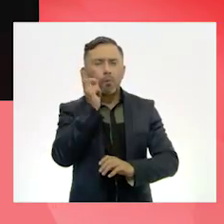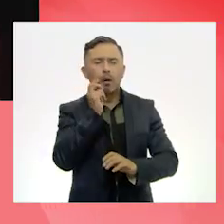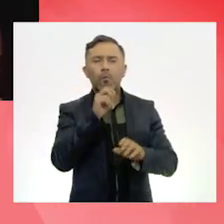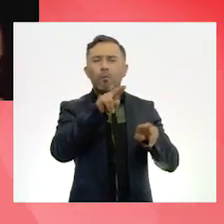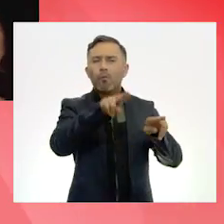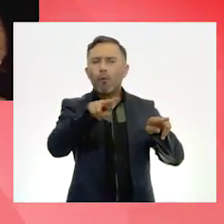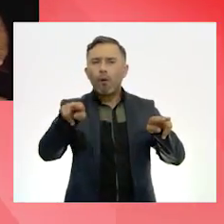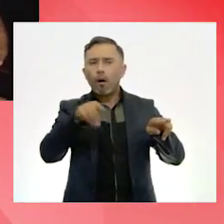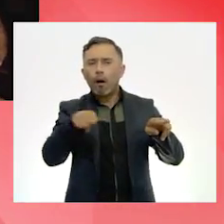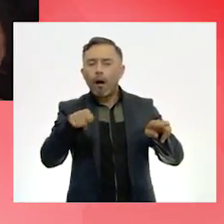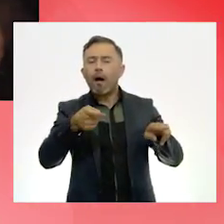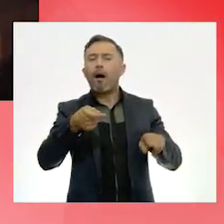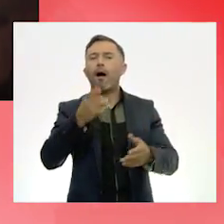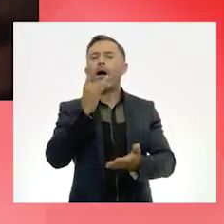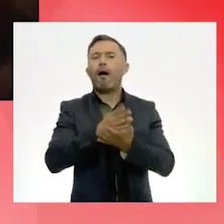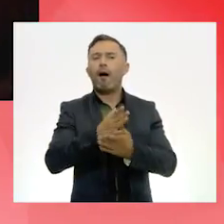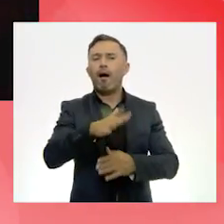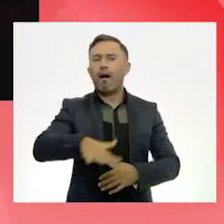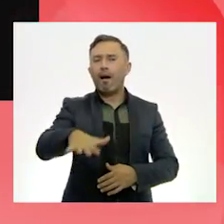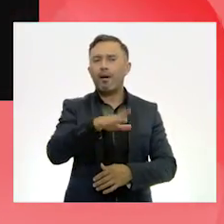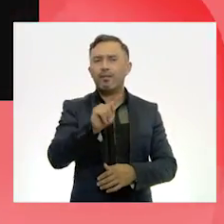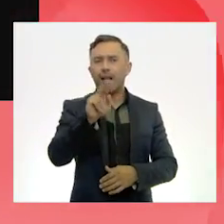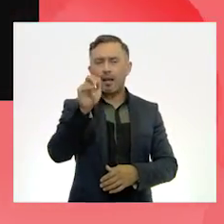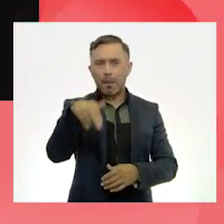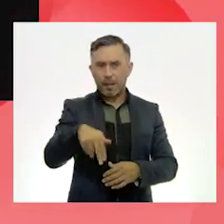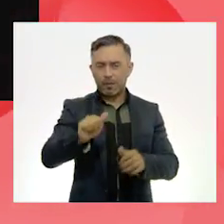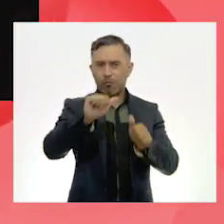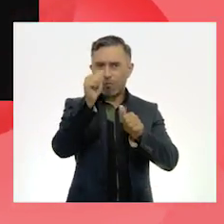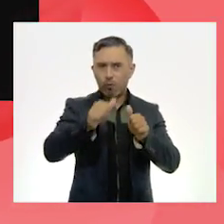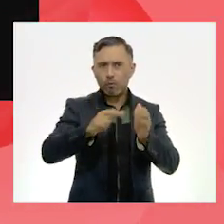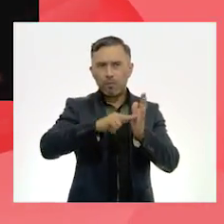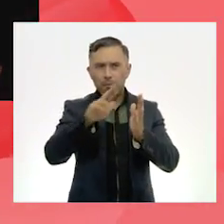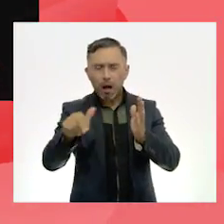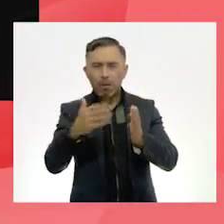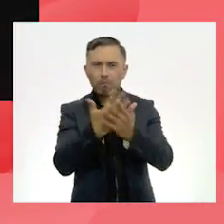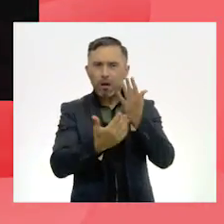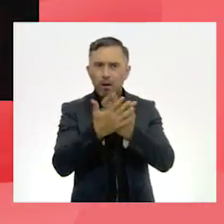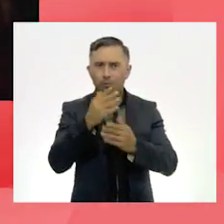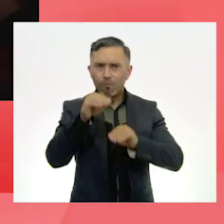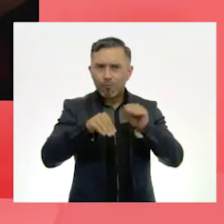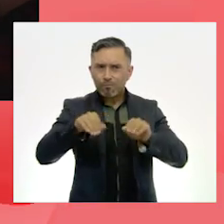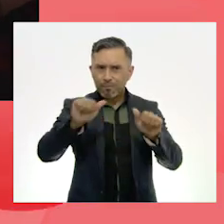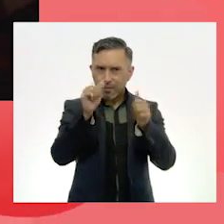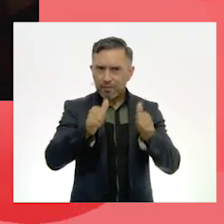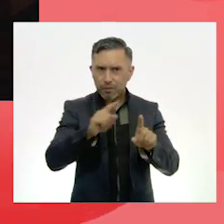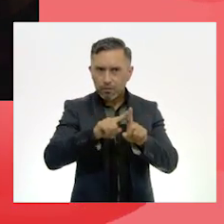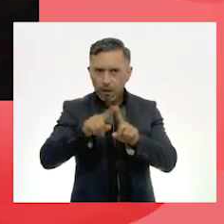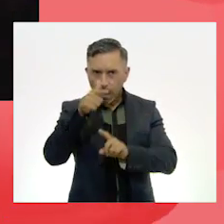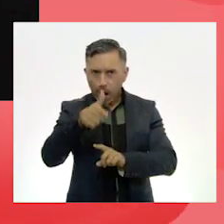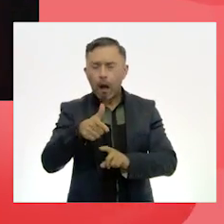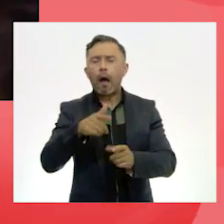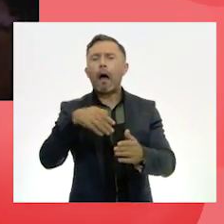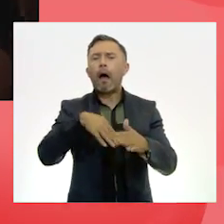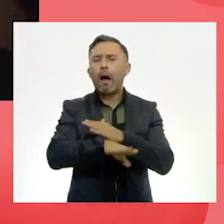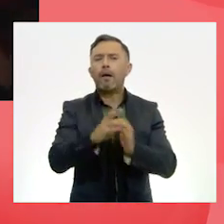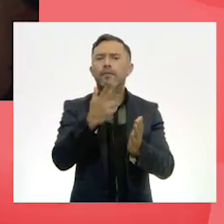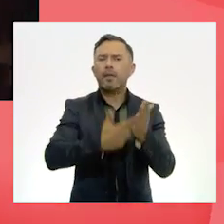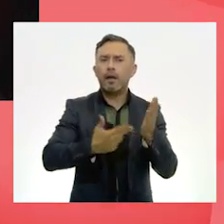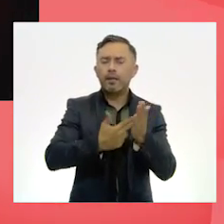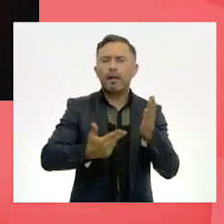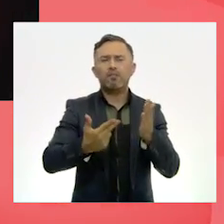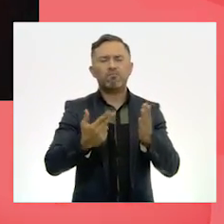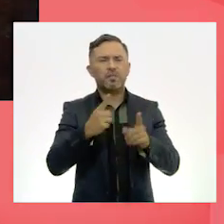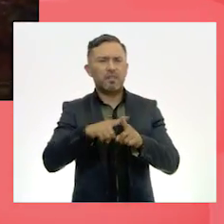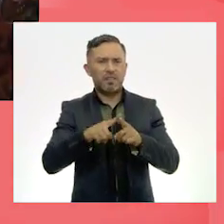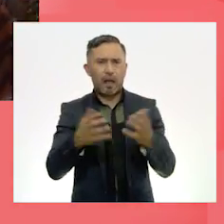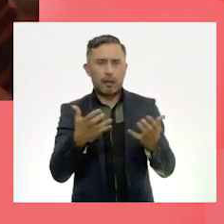artistas de Tlayacapan y sus obras, pero lo mejor es que hay actividades artísticas y talleres para chicos, grandes y